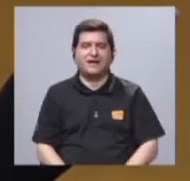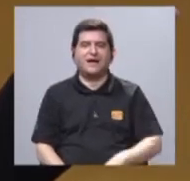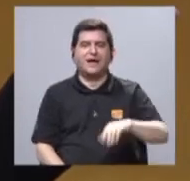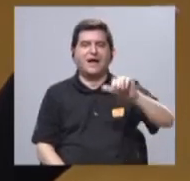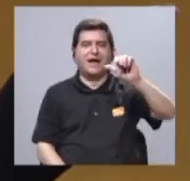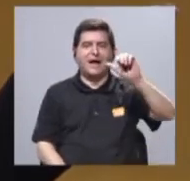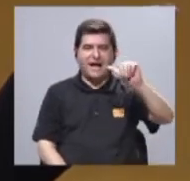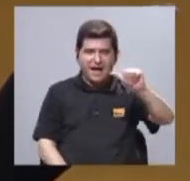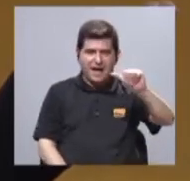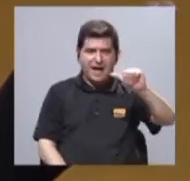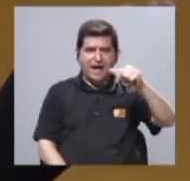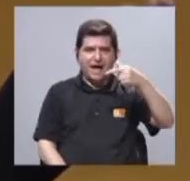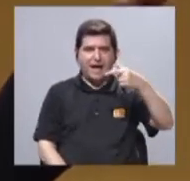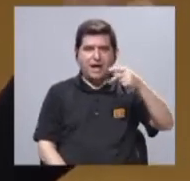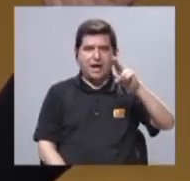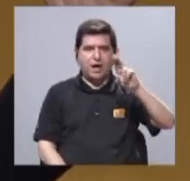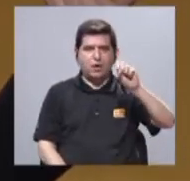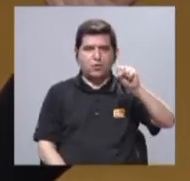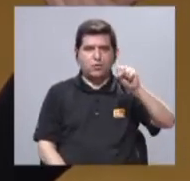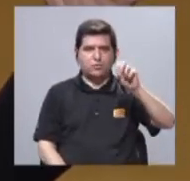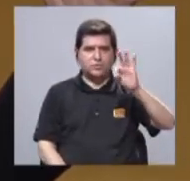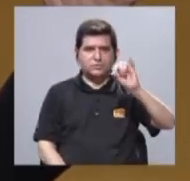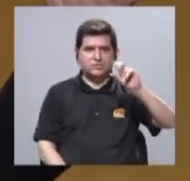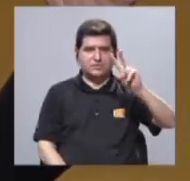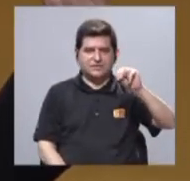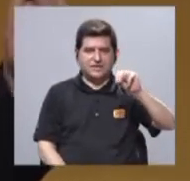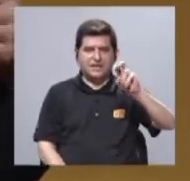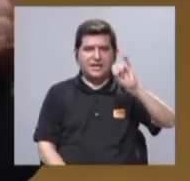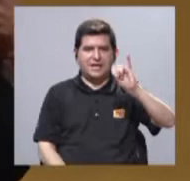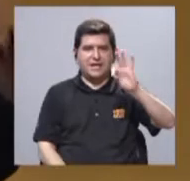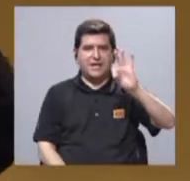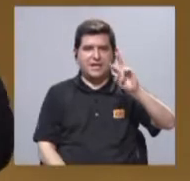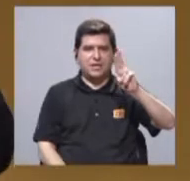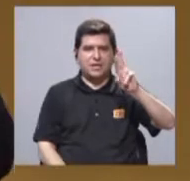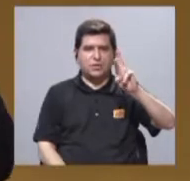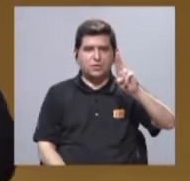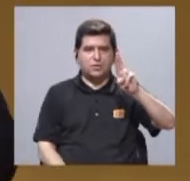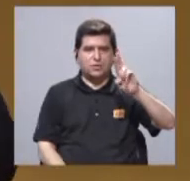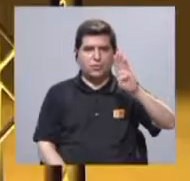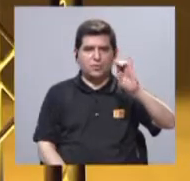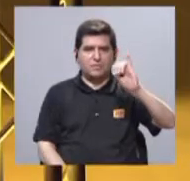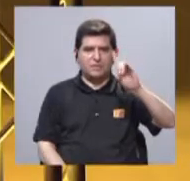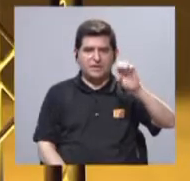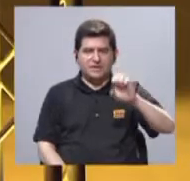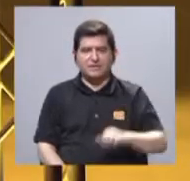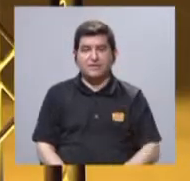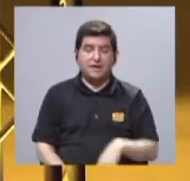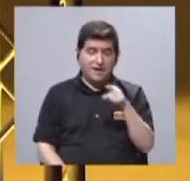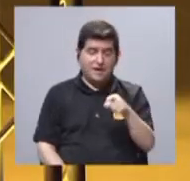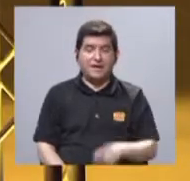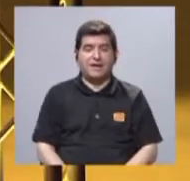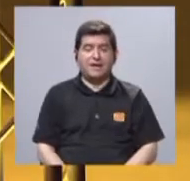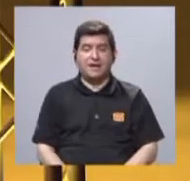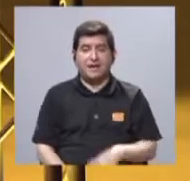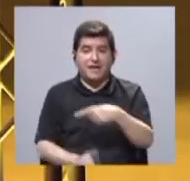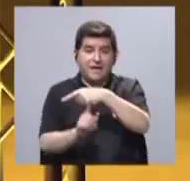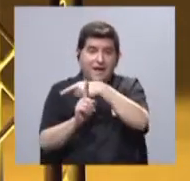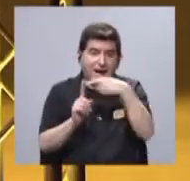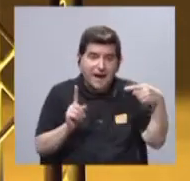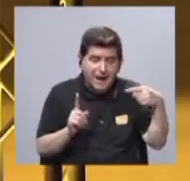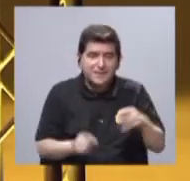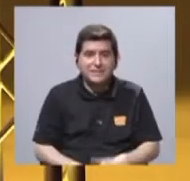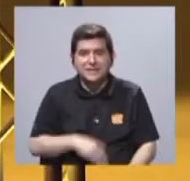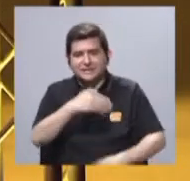don Agustín Iturbide, que fue alguien que cambió de camiseta a mitad